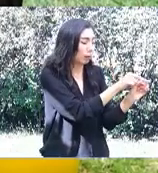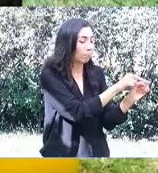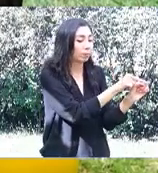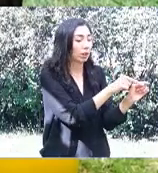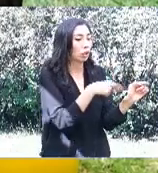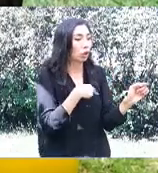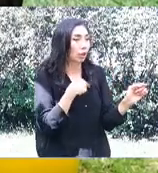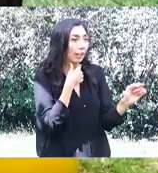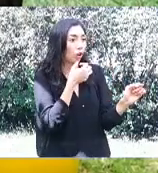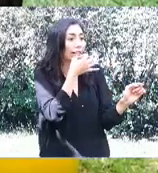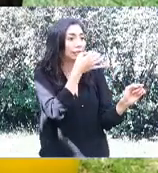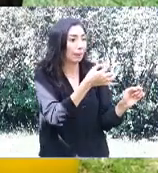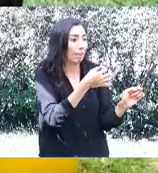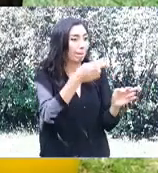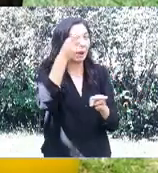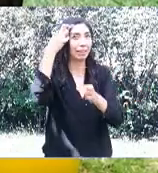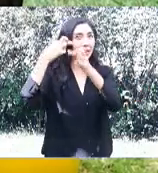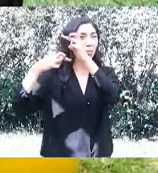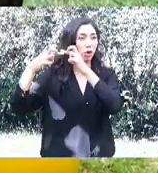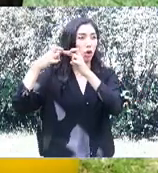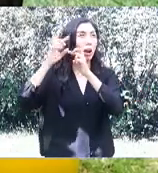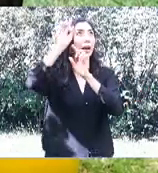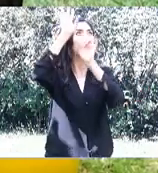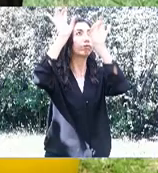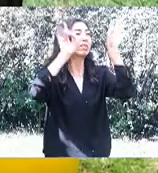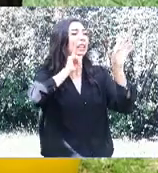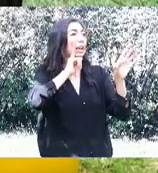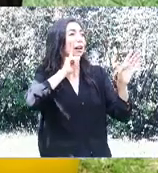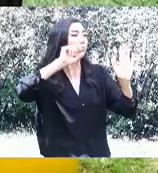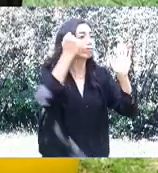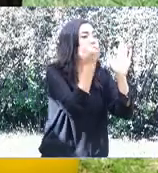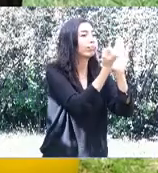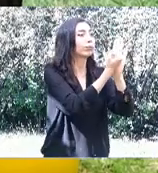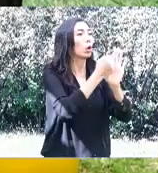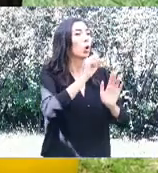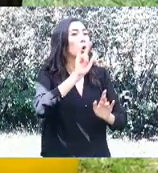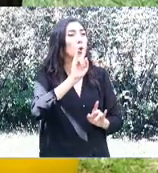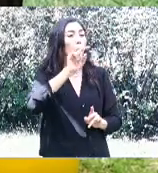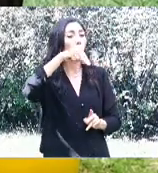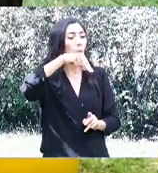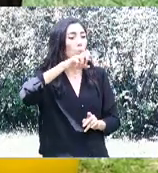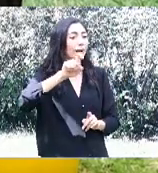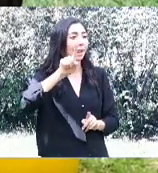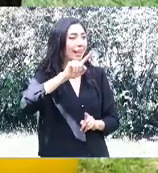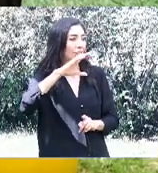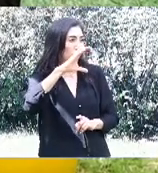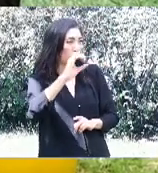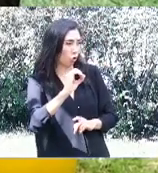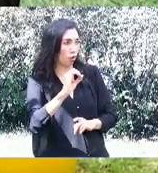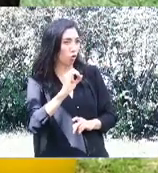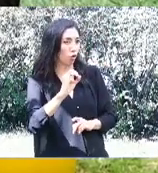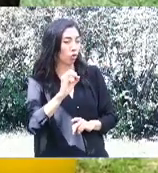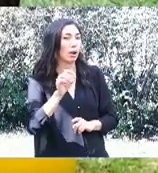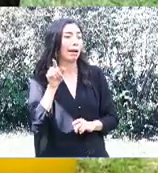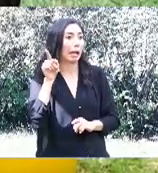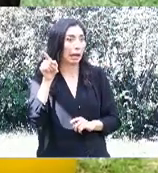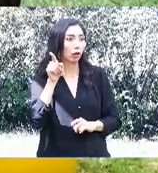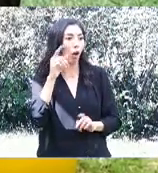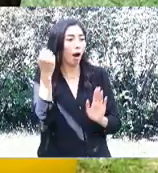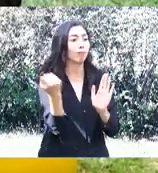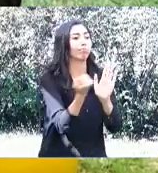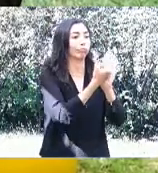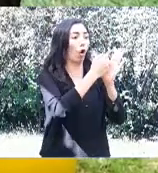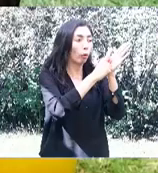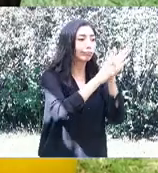patrimonio astronómico fue definido por UNESCO es el único patrimonio astron o sea perdón el único patrimonio científico que ha sido definido